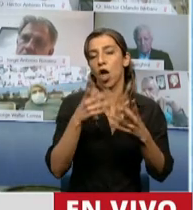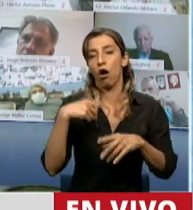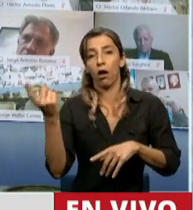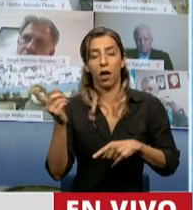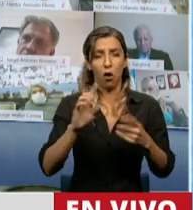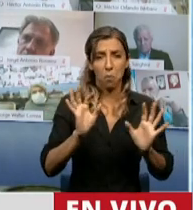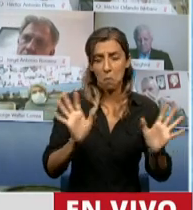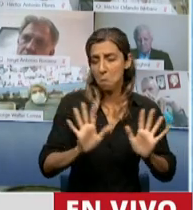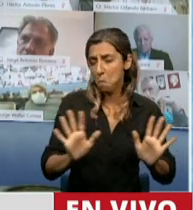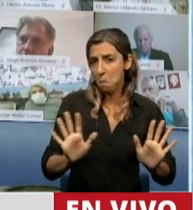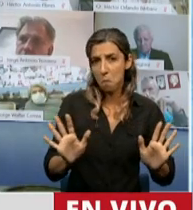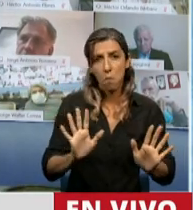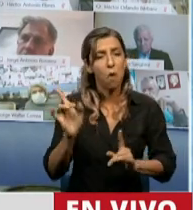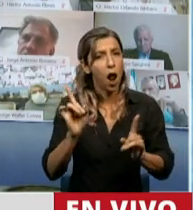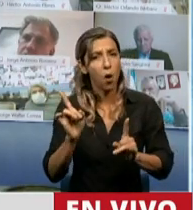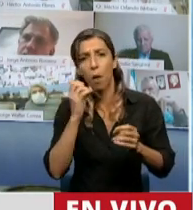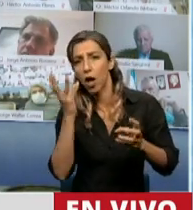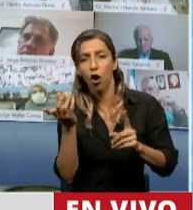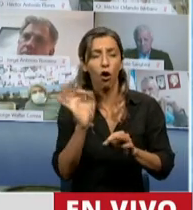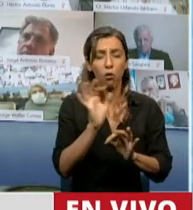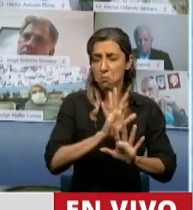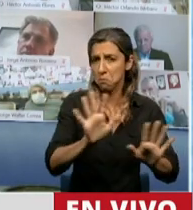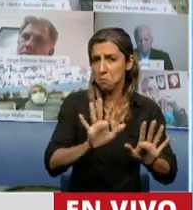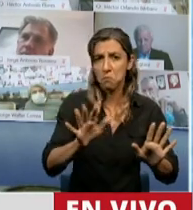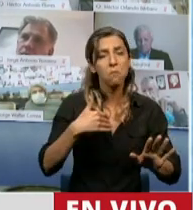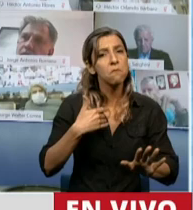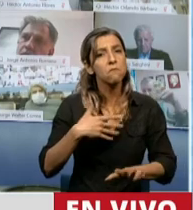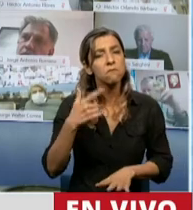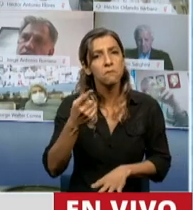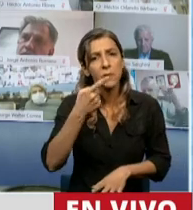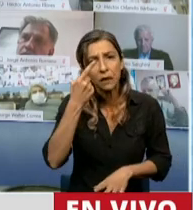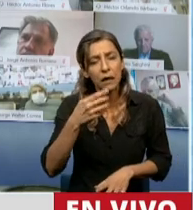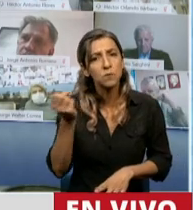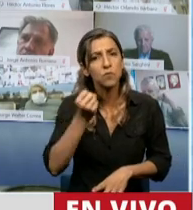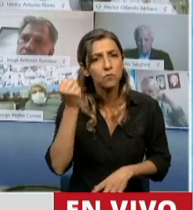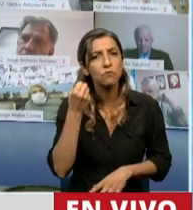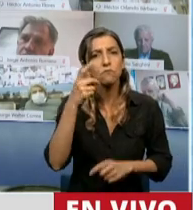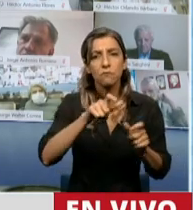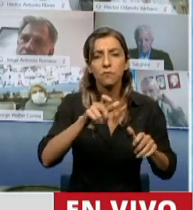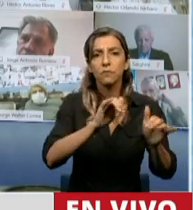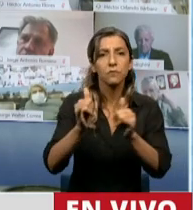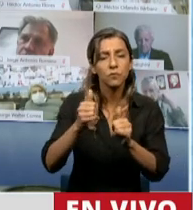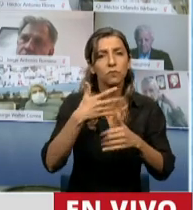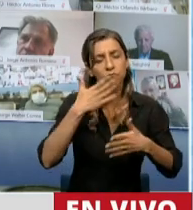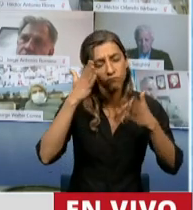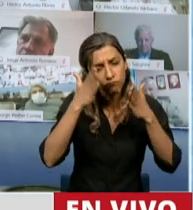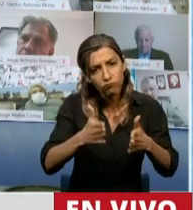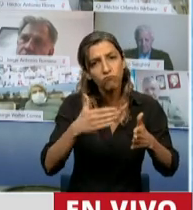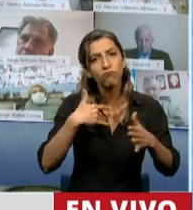manera. Creo que es muy bueno que haya pibes y pibas que se comprometan con su realidad y traten de transformar la